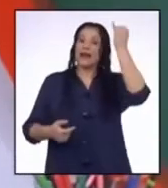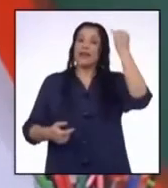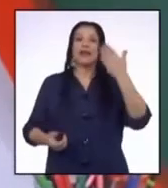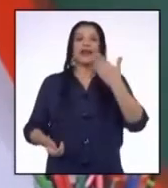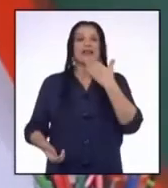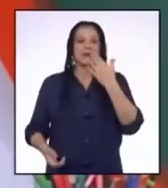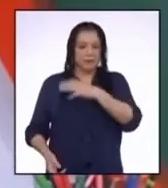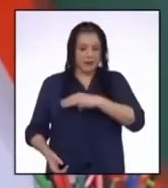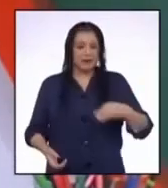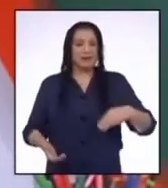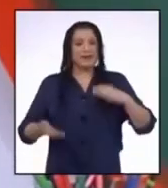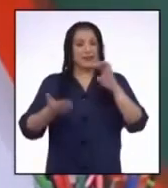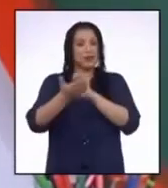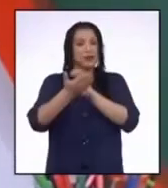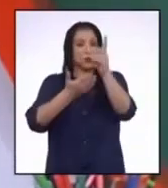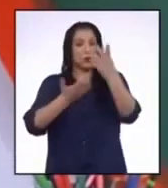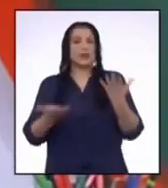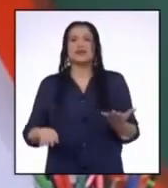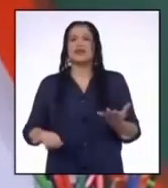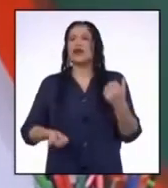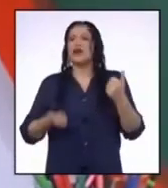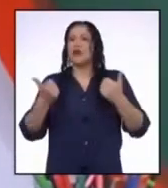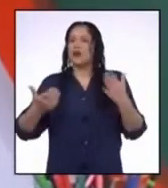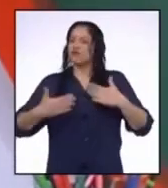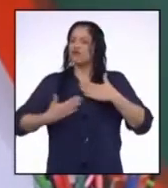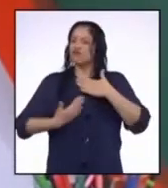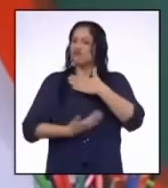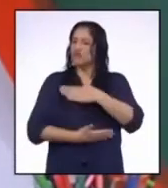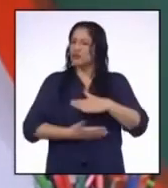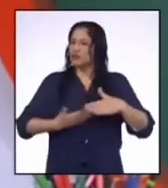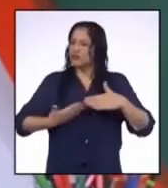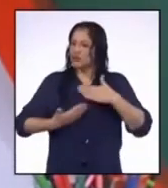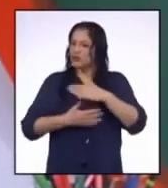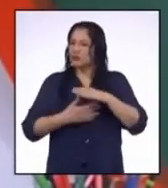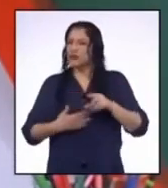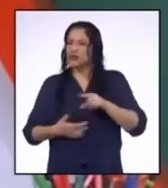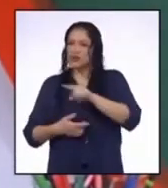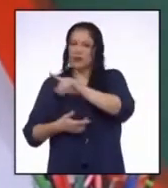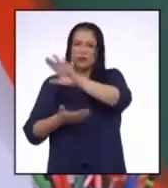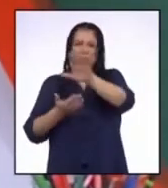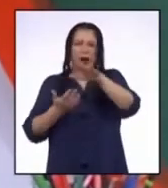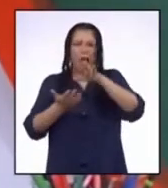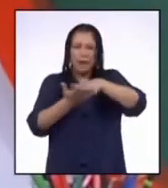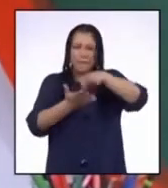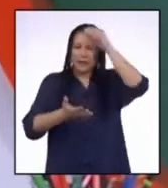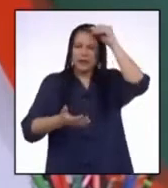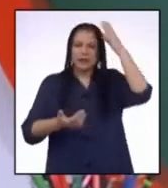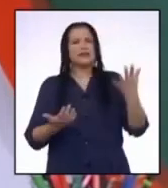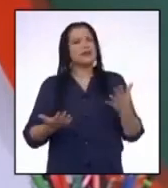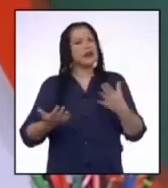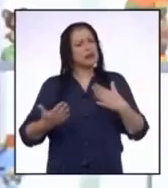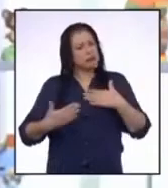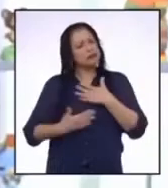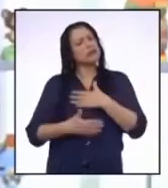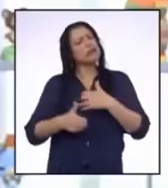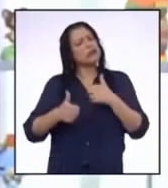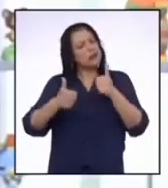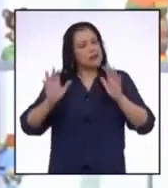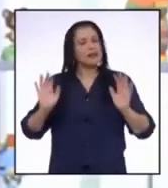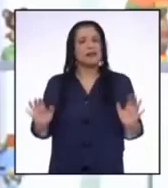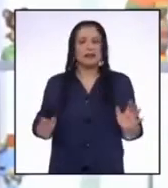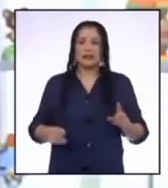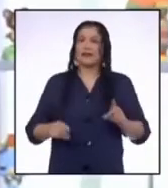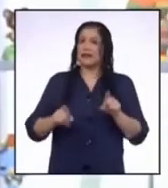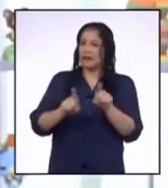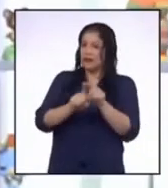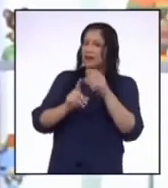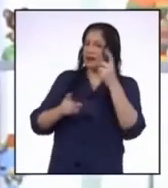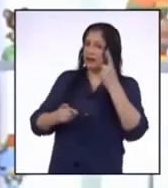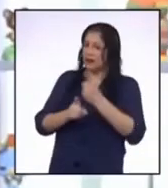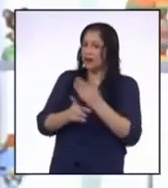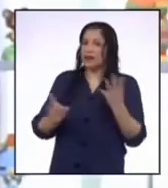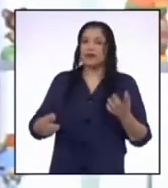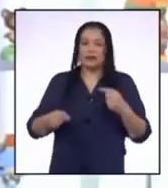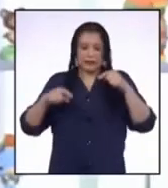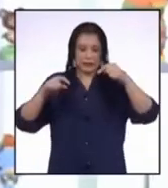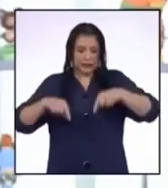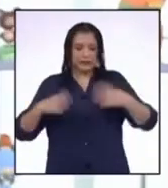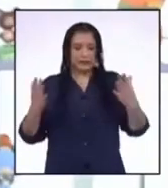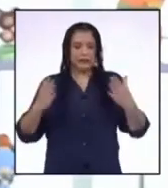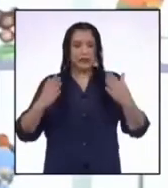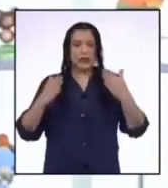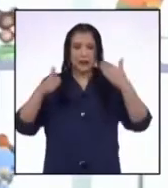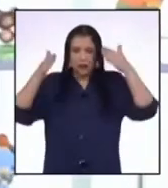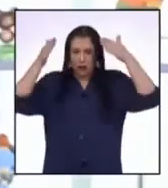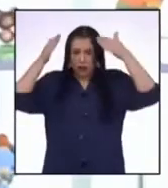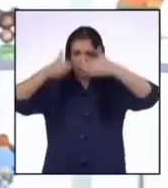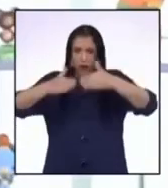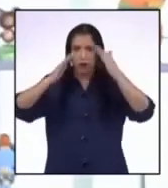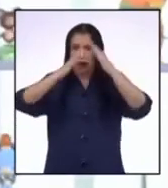del Ministerio de Educación en la cual disfrutamos todos de un aprendizaje entretenido. Así es, y aunque este programa está